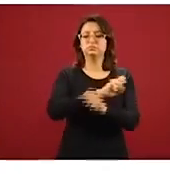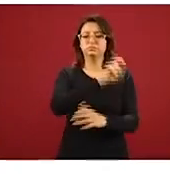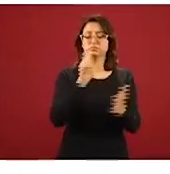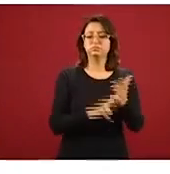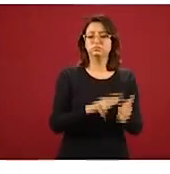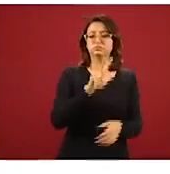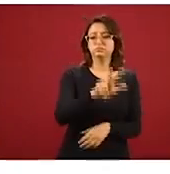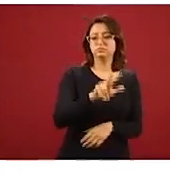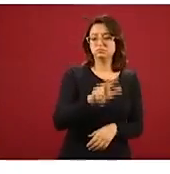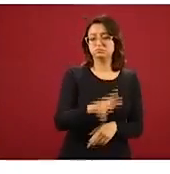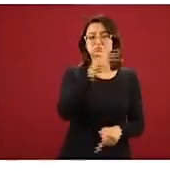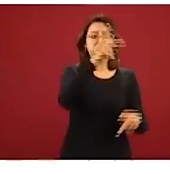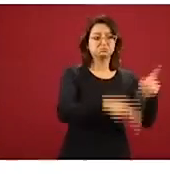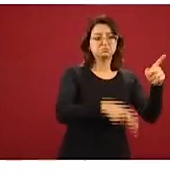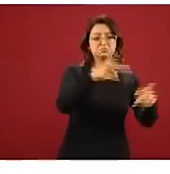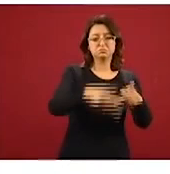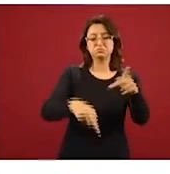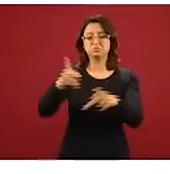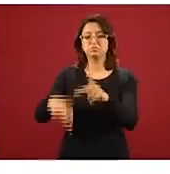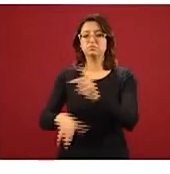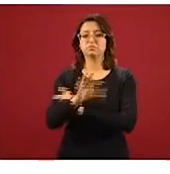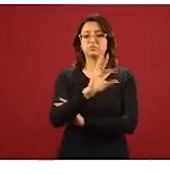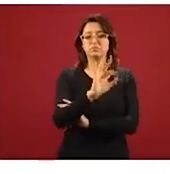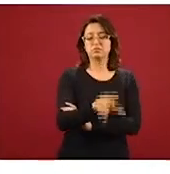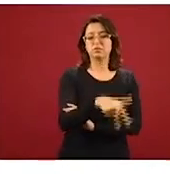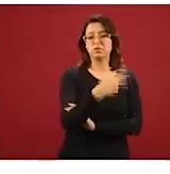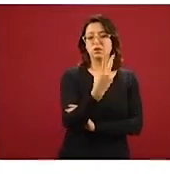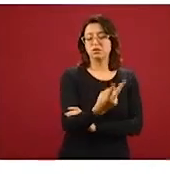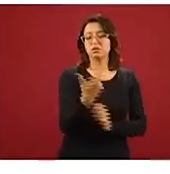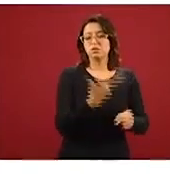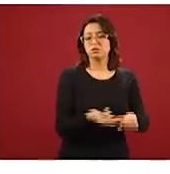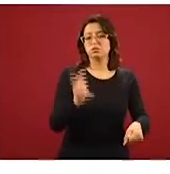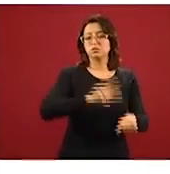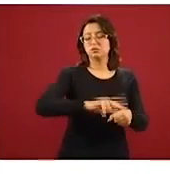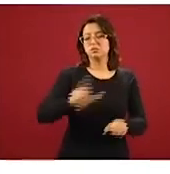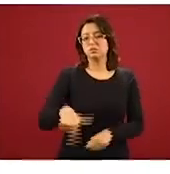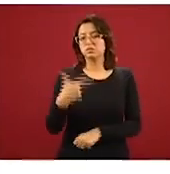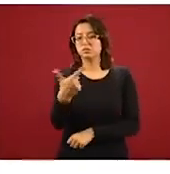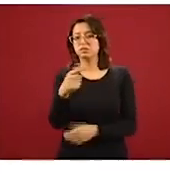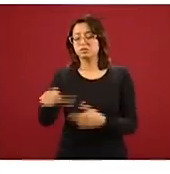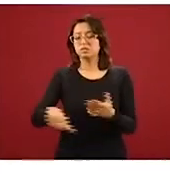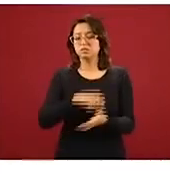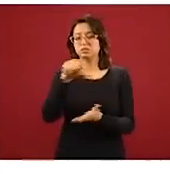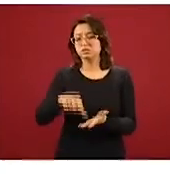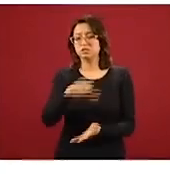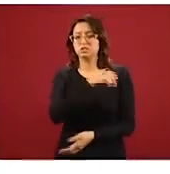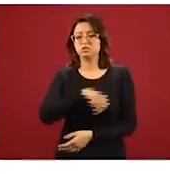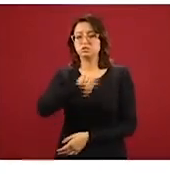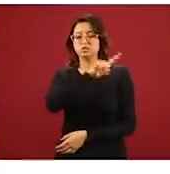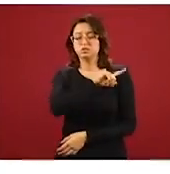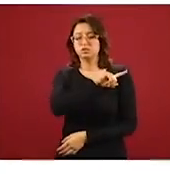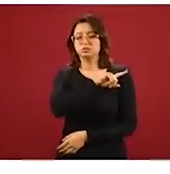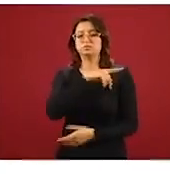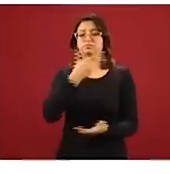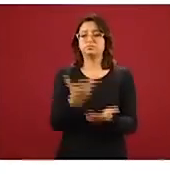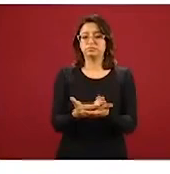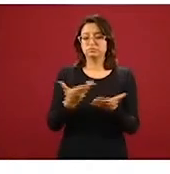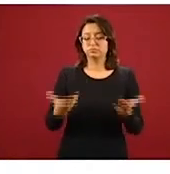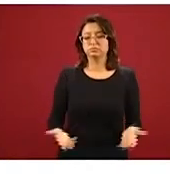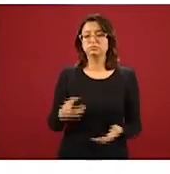son con las que arrancamos, 42 hospitales, 107 centros de salud. Y ahora,